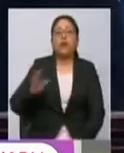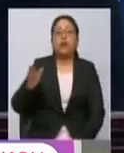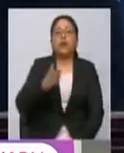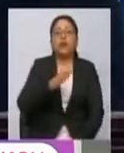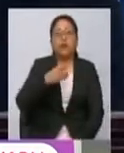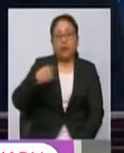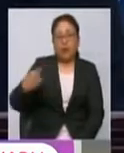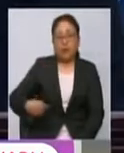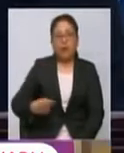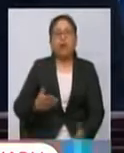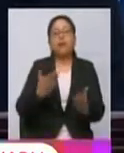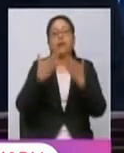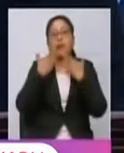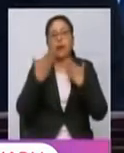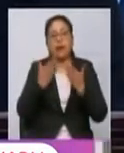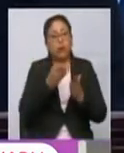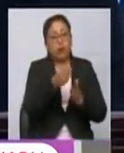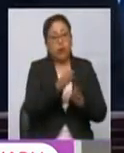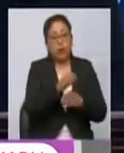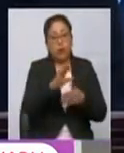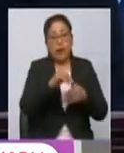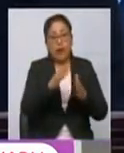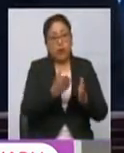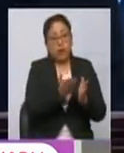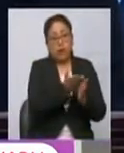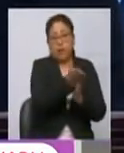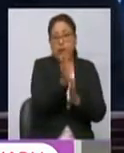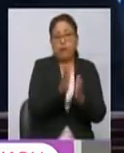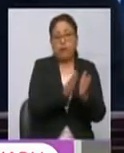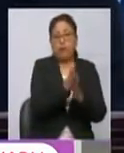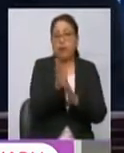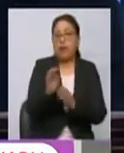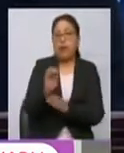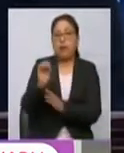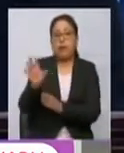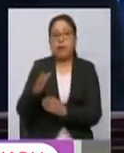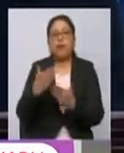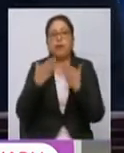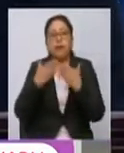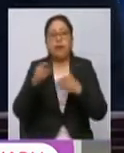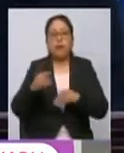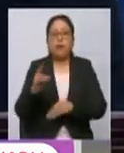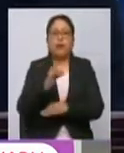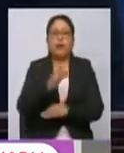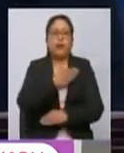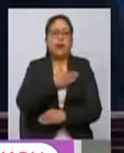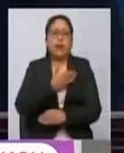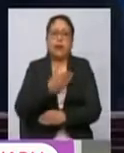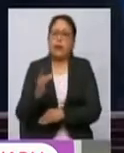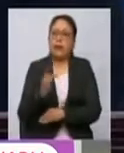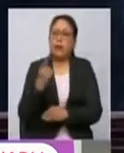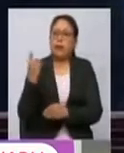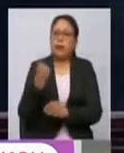Jinping, que siempre ha mostrado su solidaridad con Bolivia, y